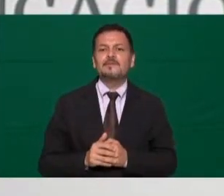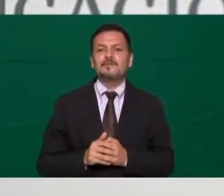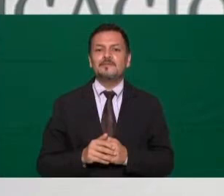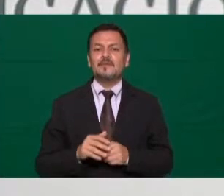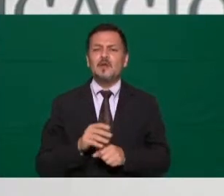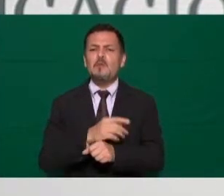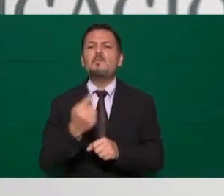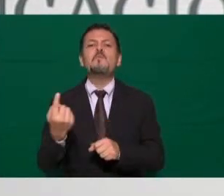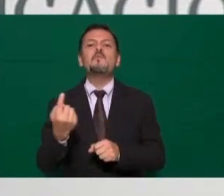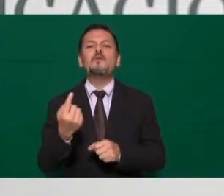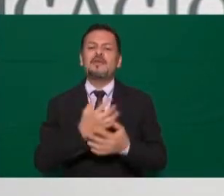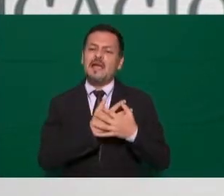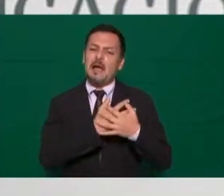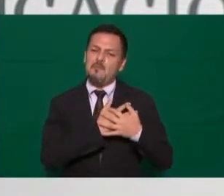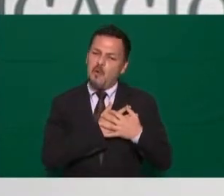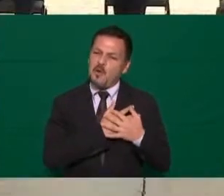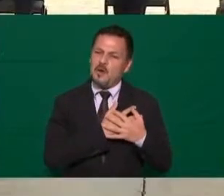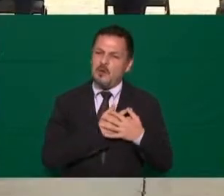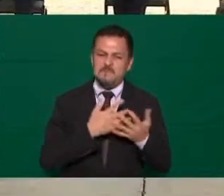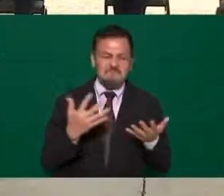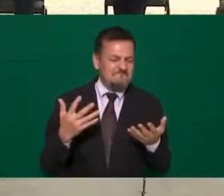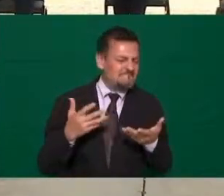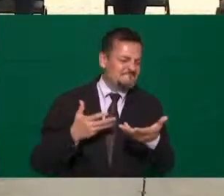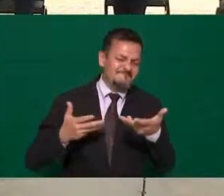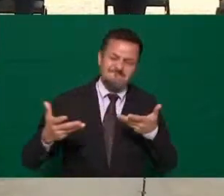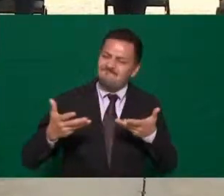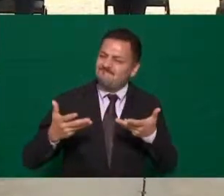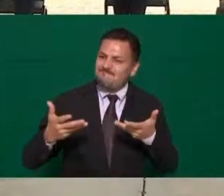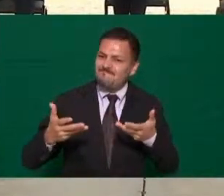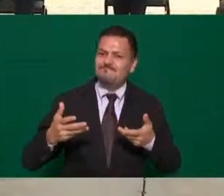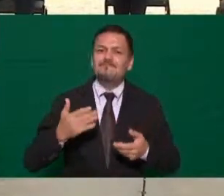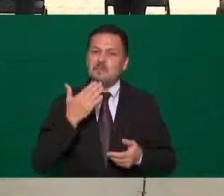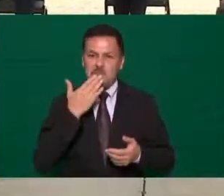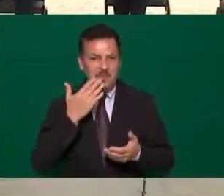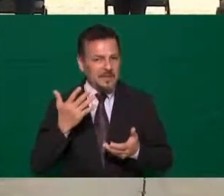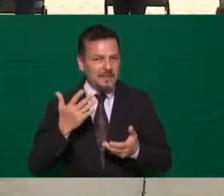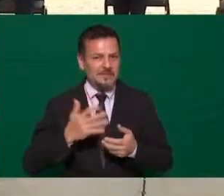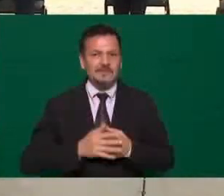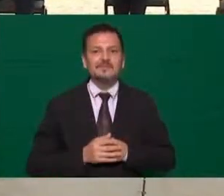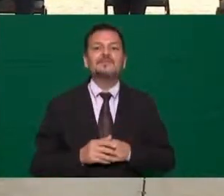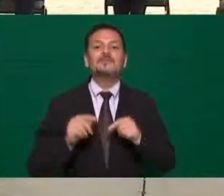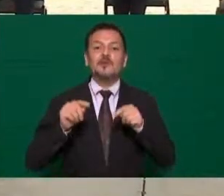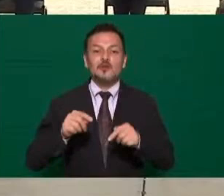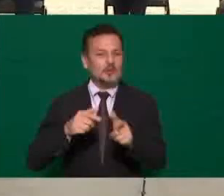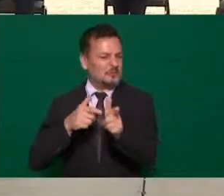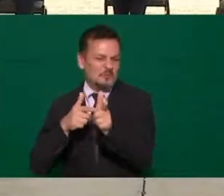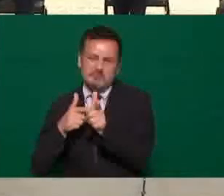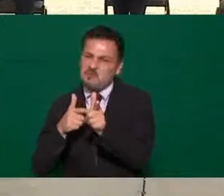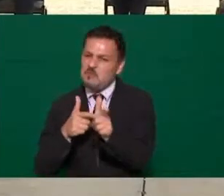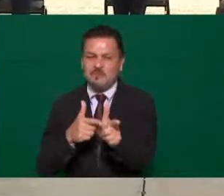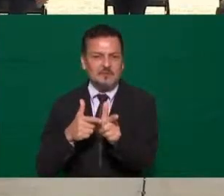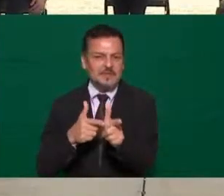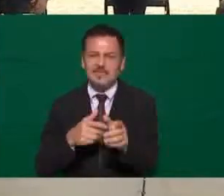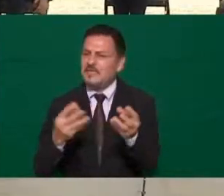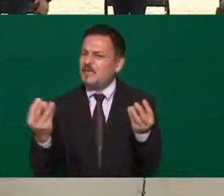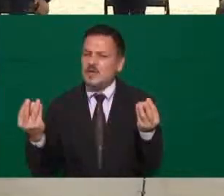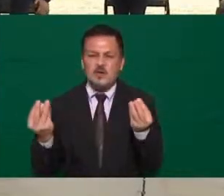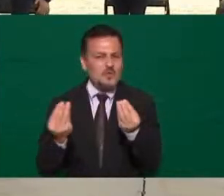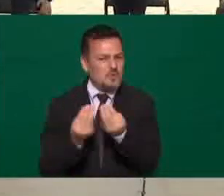porque amor con amor se paga. Vamos a seguir